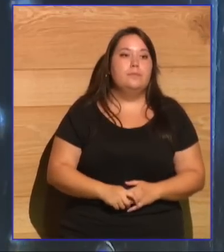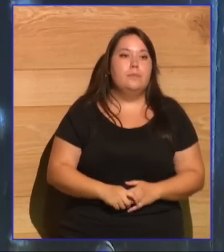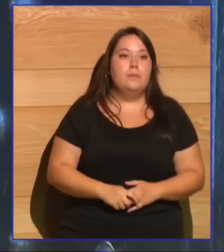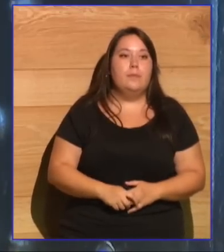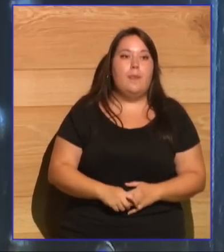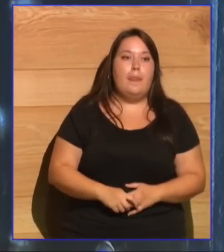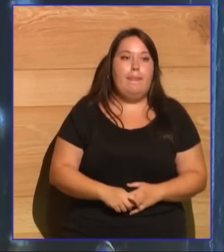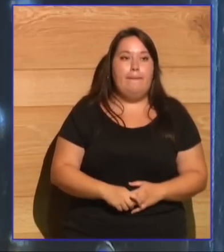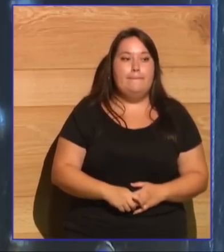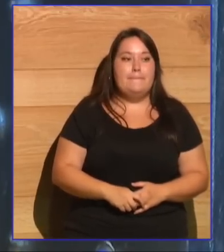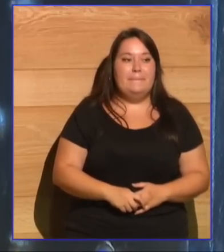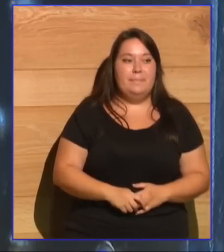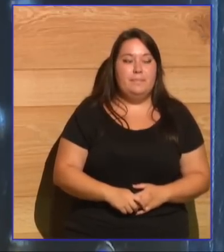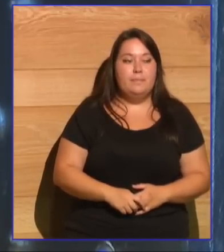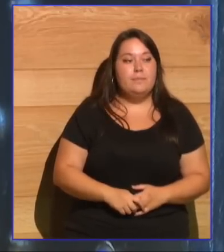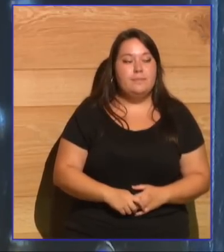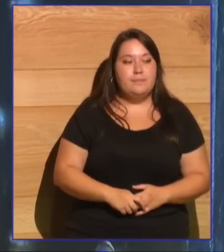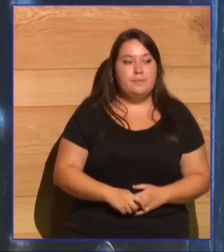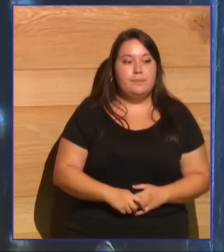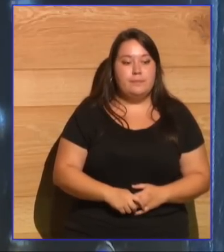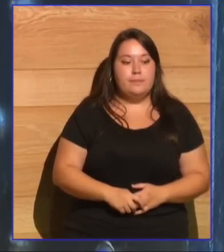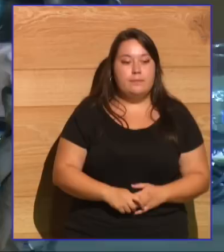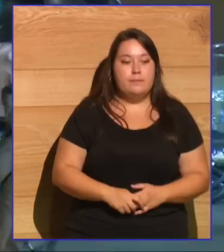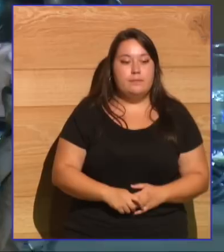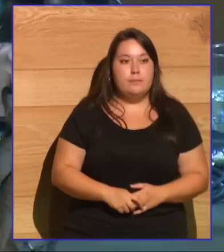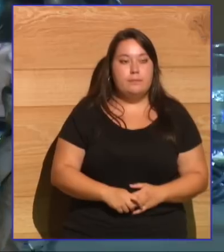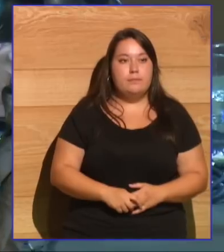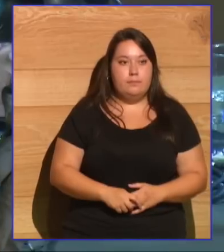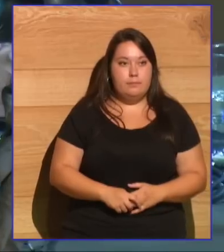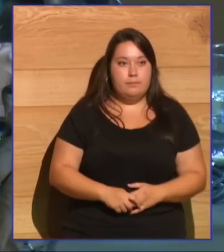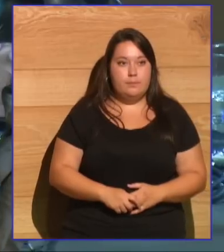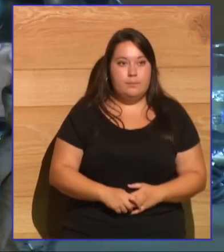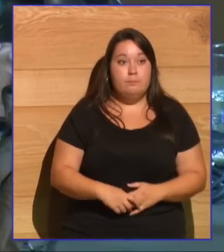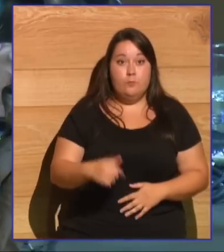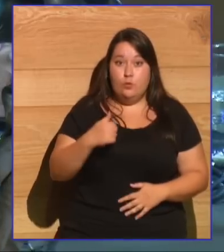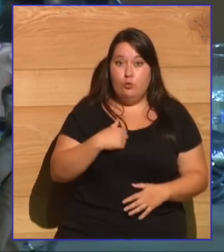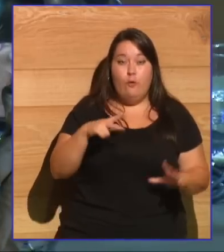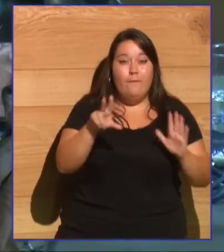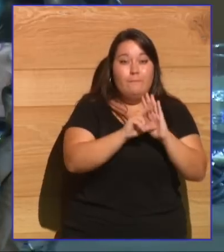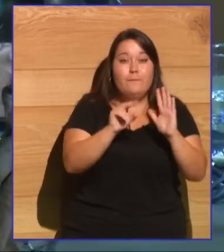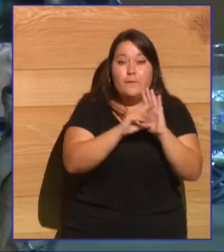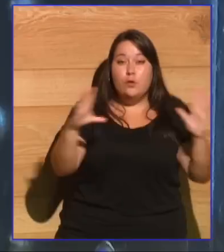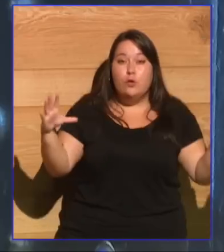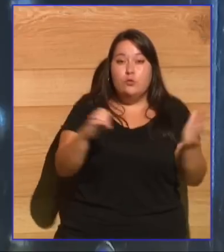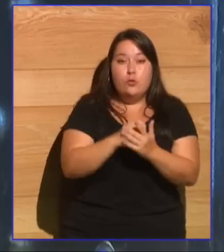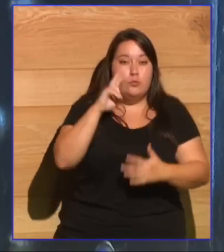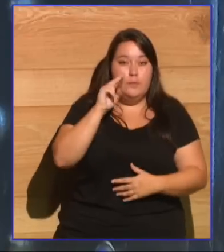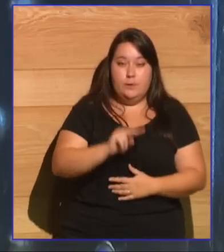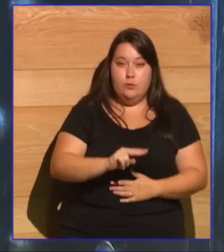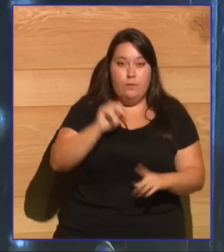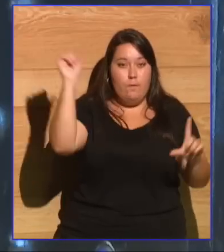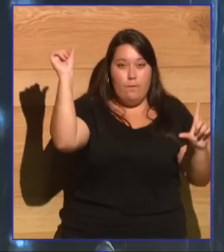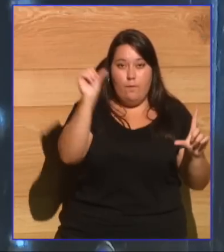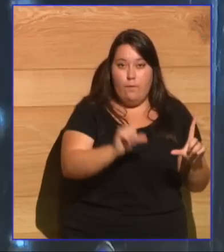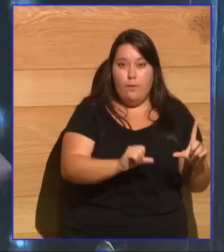juan ha estado el 'juan musicólogo cumbre de john williams veces me he visto todos los vídeos del altozano